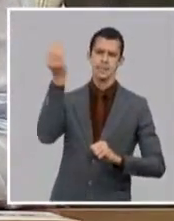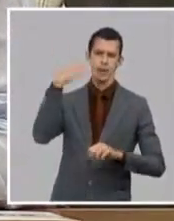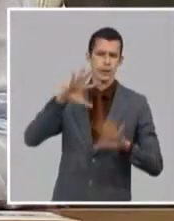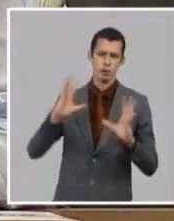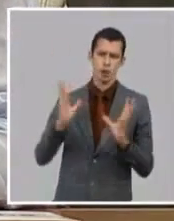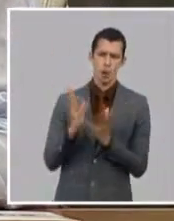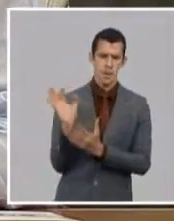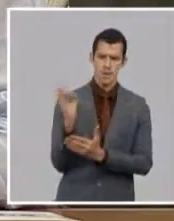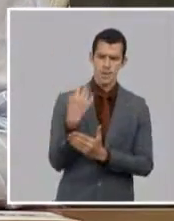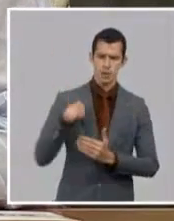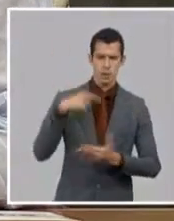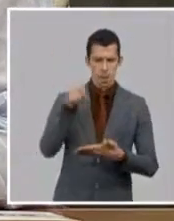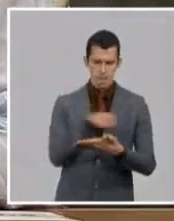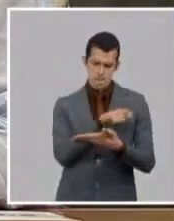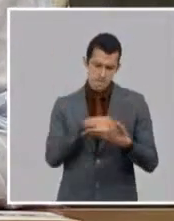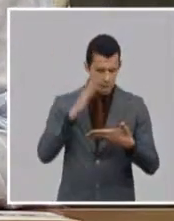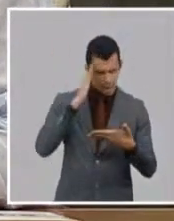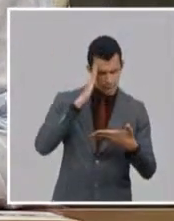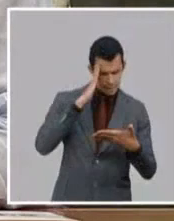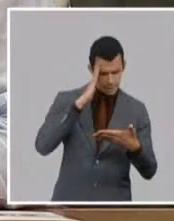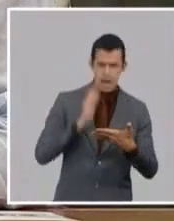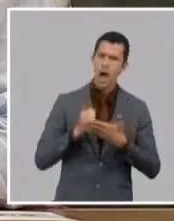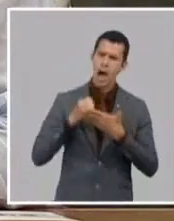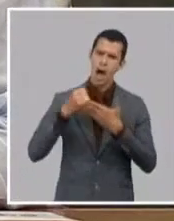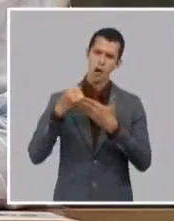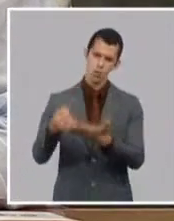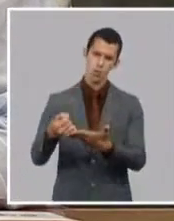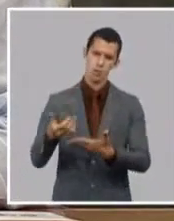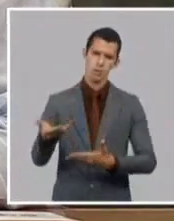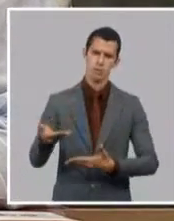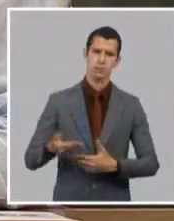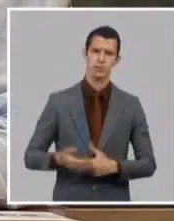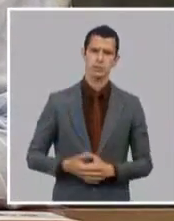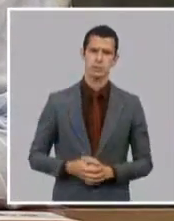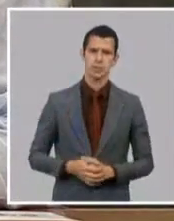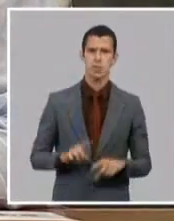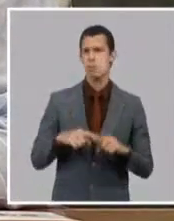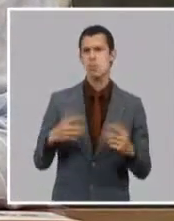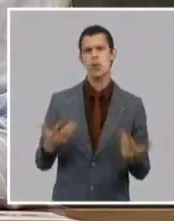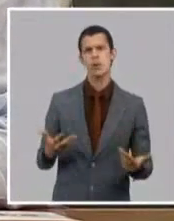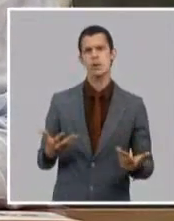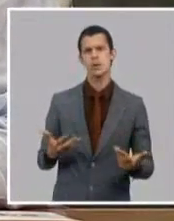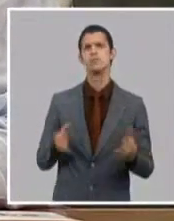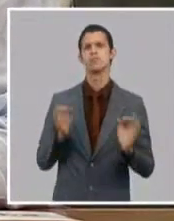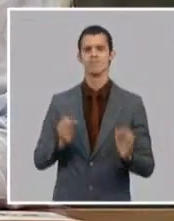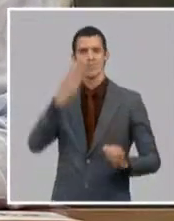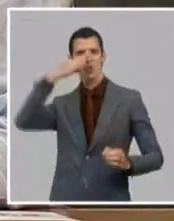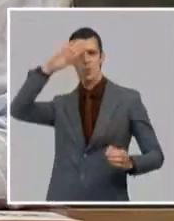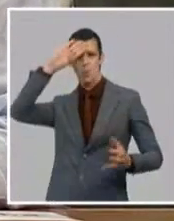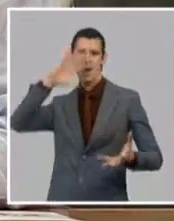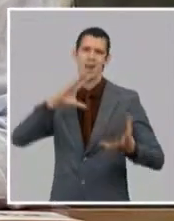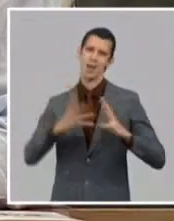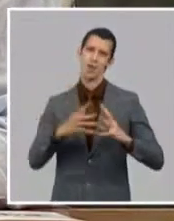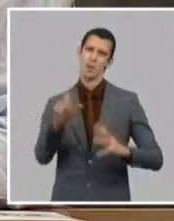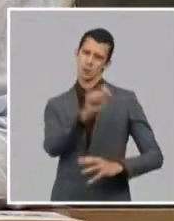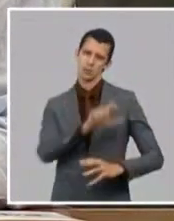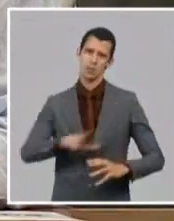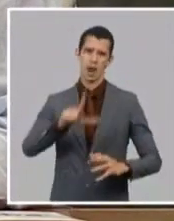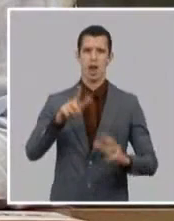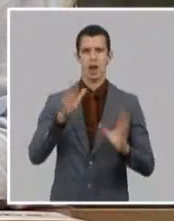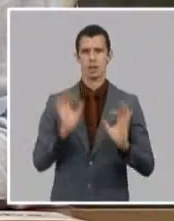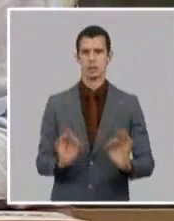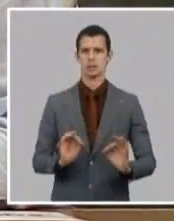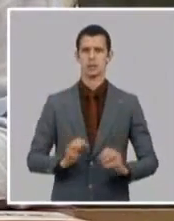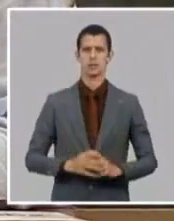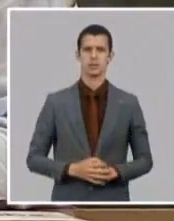superar. Y precisamente eso, por los valores que tiene nuestro pueblo, por los valores compartidos que tiene nuestra sociedad.